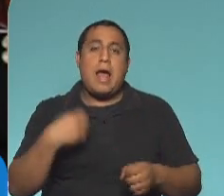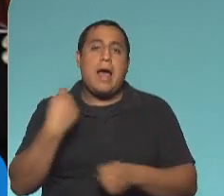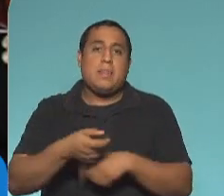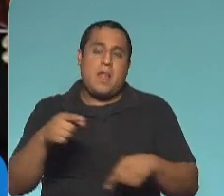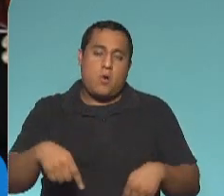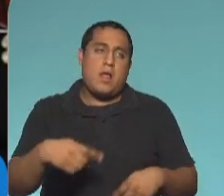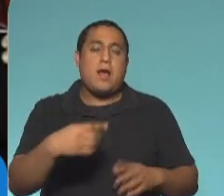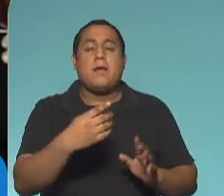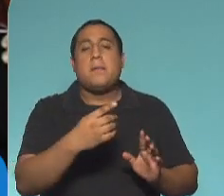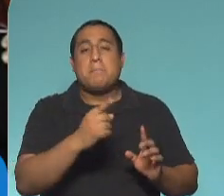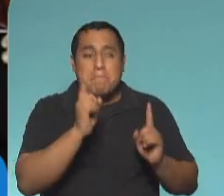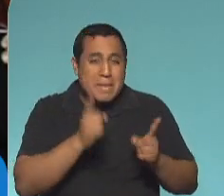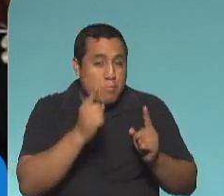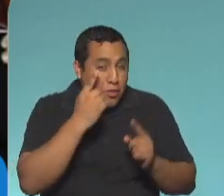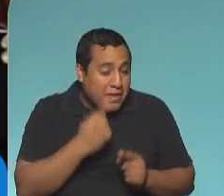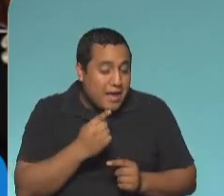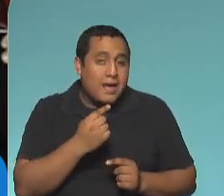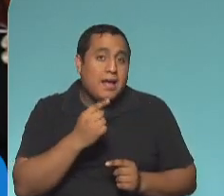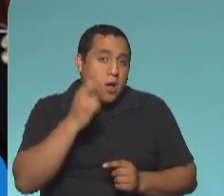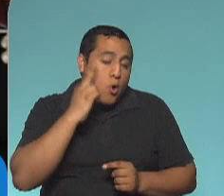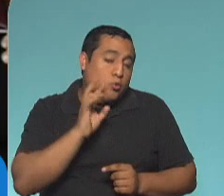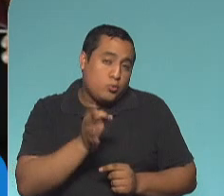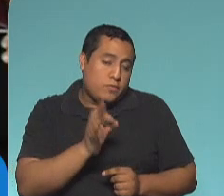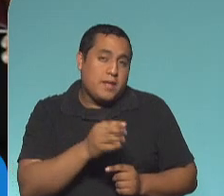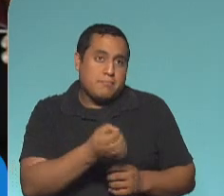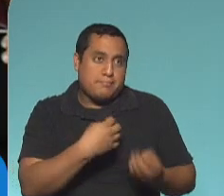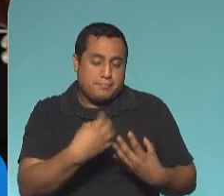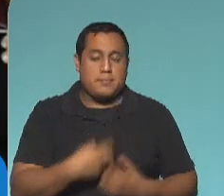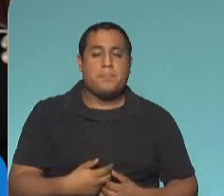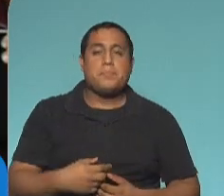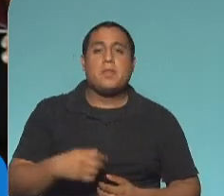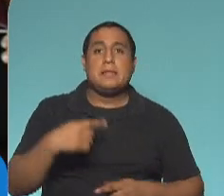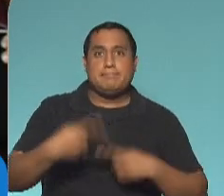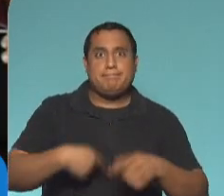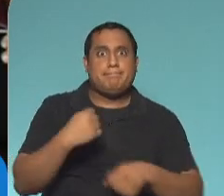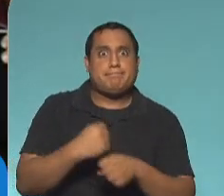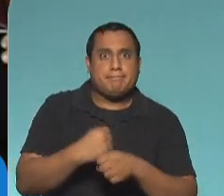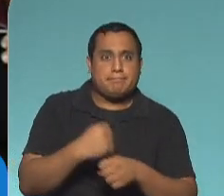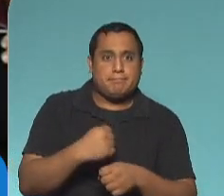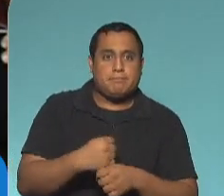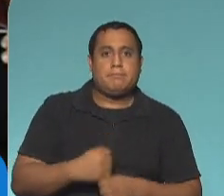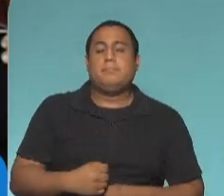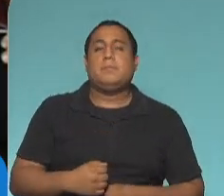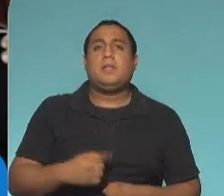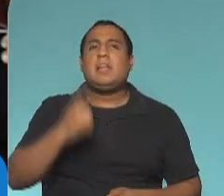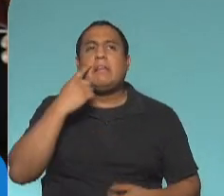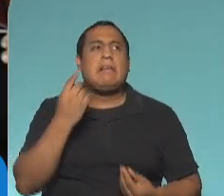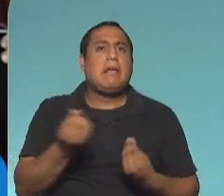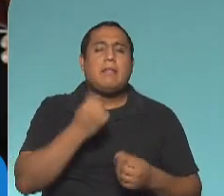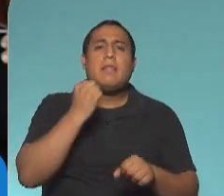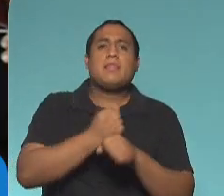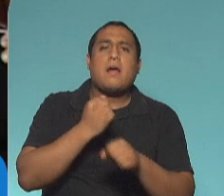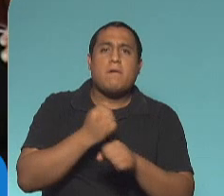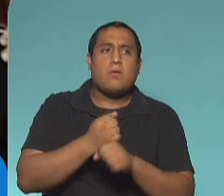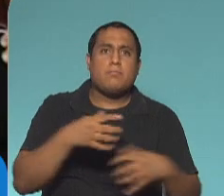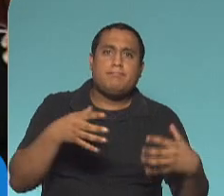momento notificadas el día 9 de octubre. Seguimos trabajando también en relación a lo que significa el trabajo